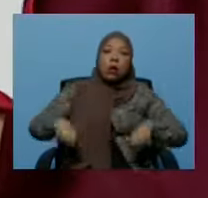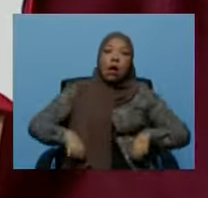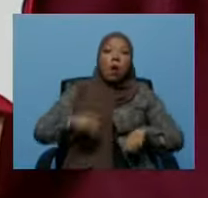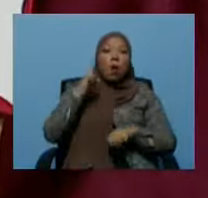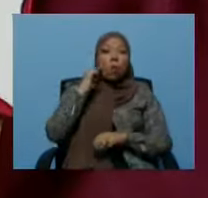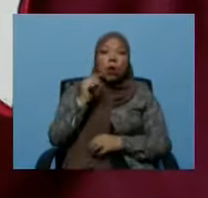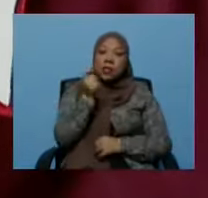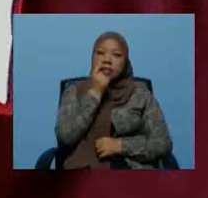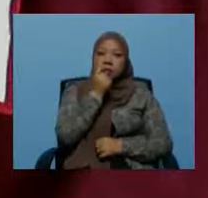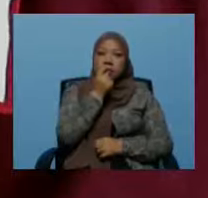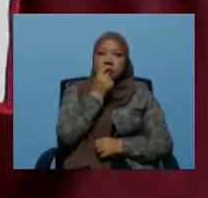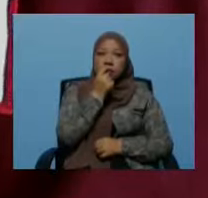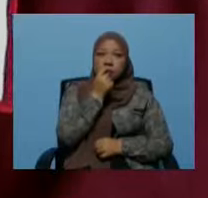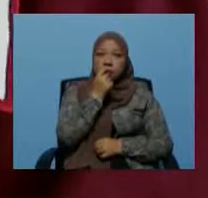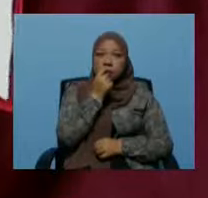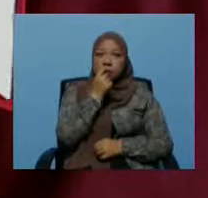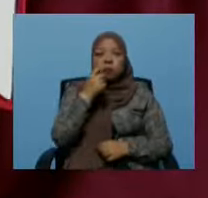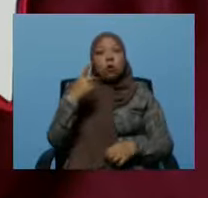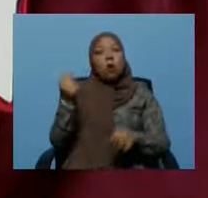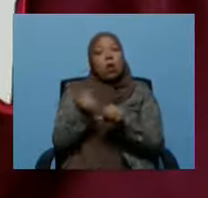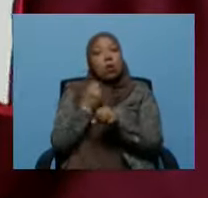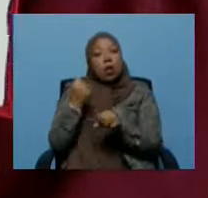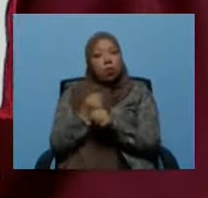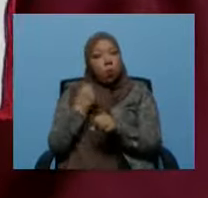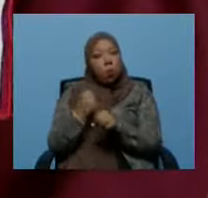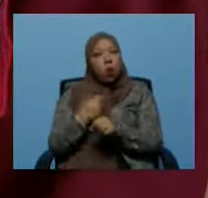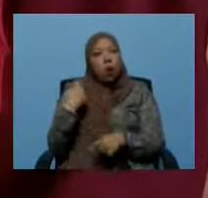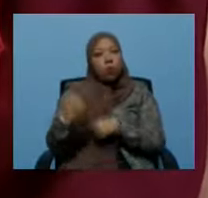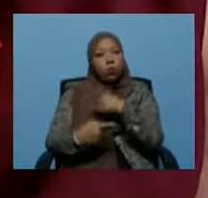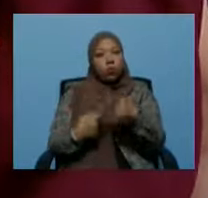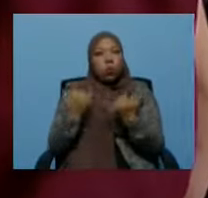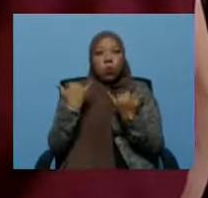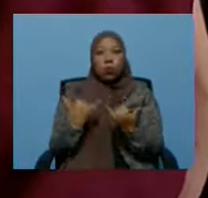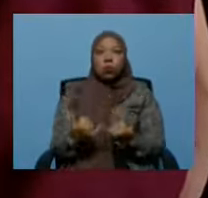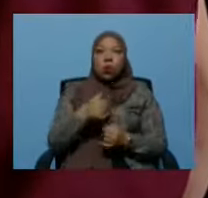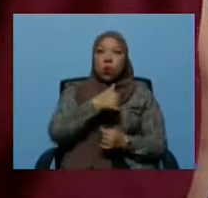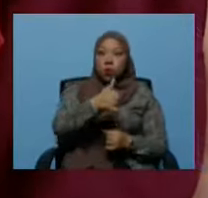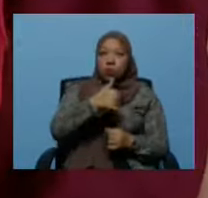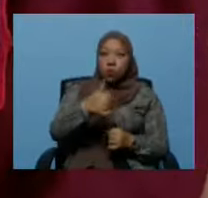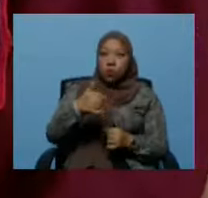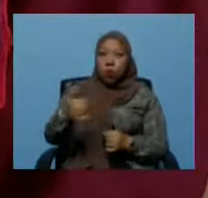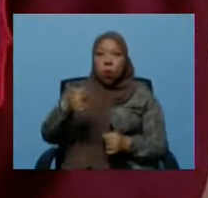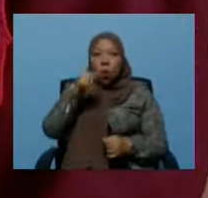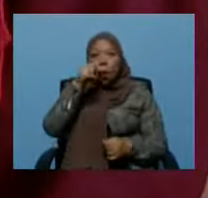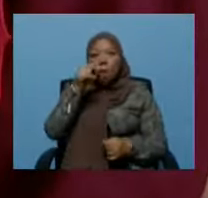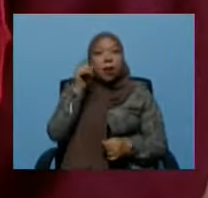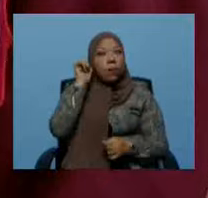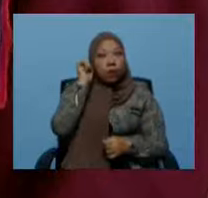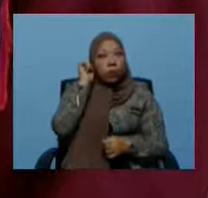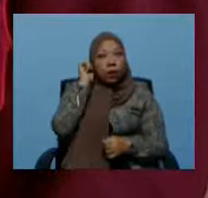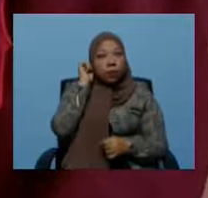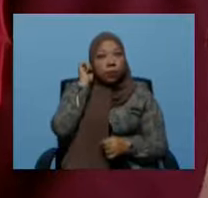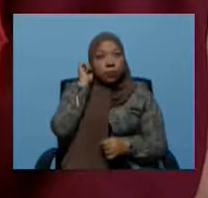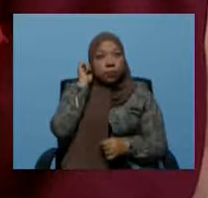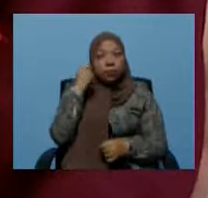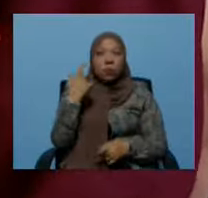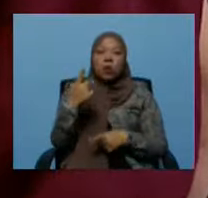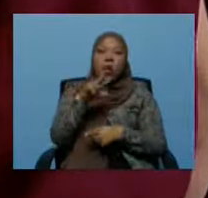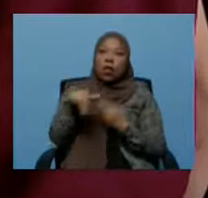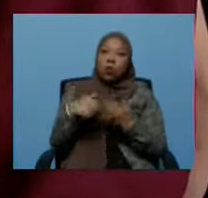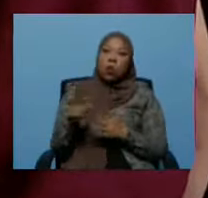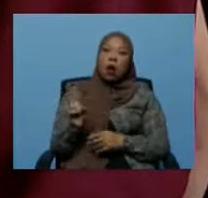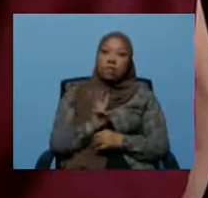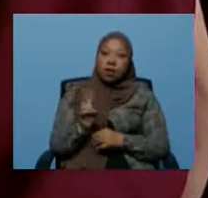Guardia Nacional Bolivariana, del trabajo operativo que realizan cada uno de sus hombres y mujeres a lo largo y ancho del